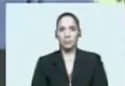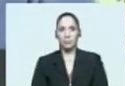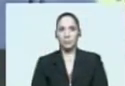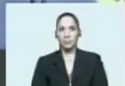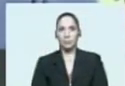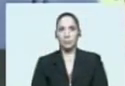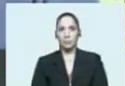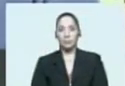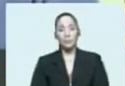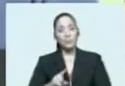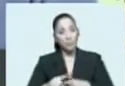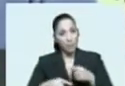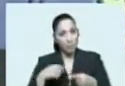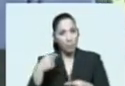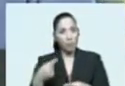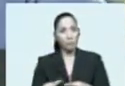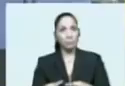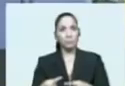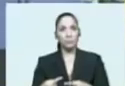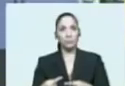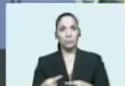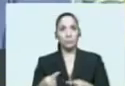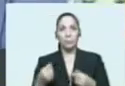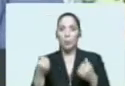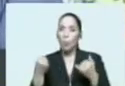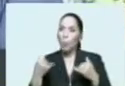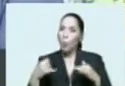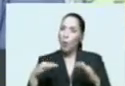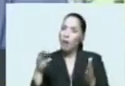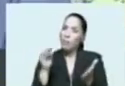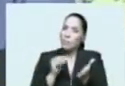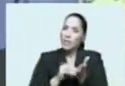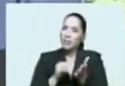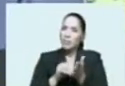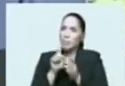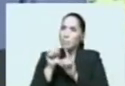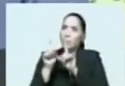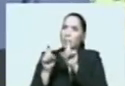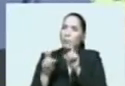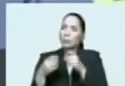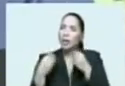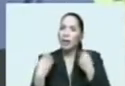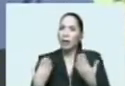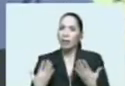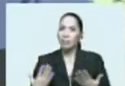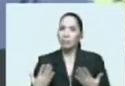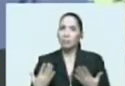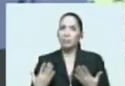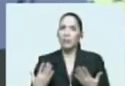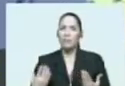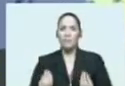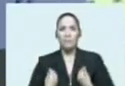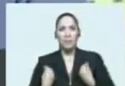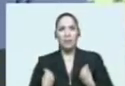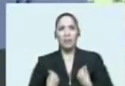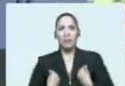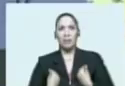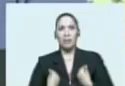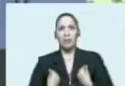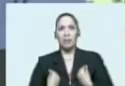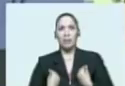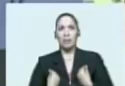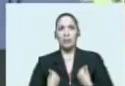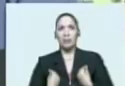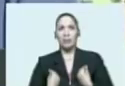y después cuántas veces preguntarse cuando la vida te sigue regalando hijos son cuatro